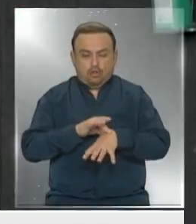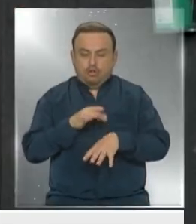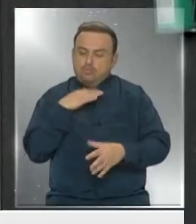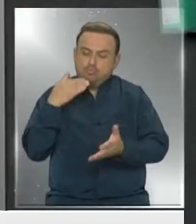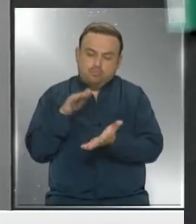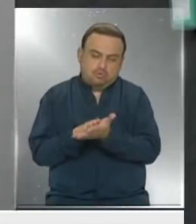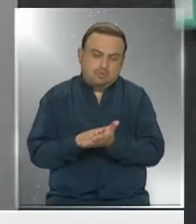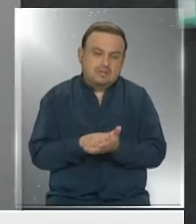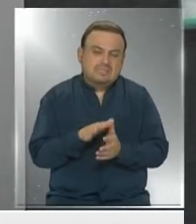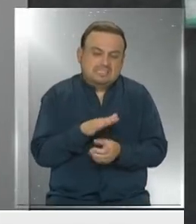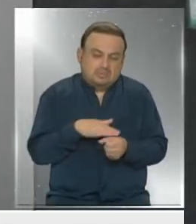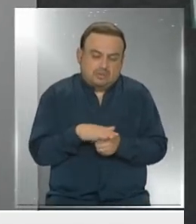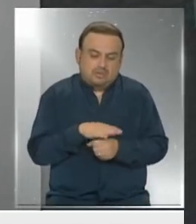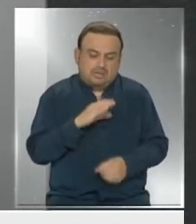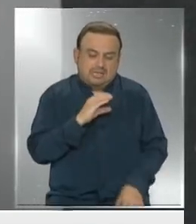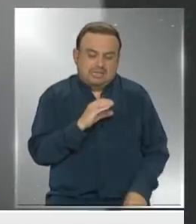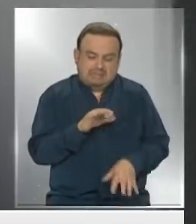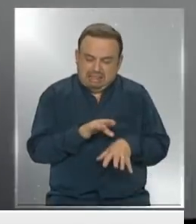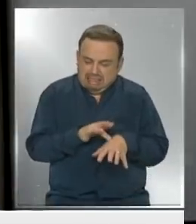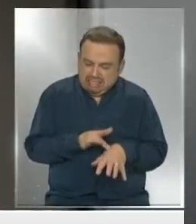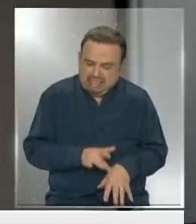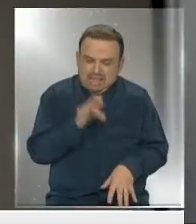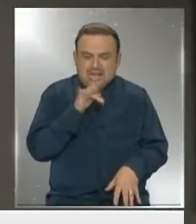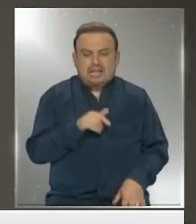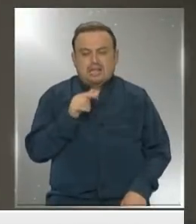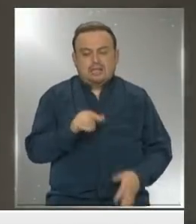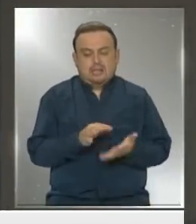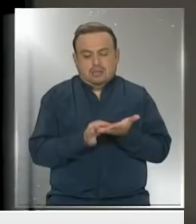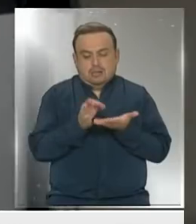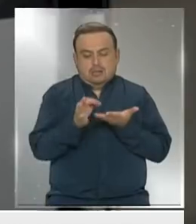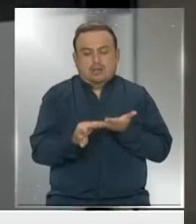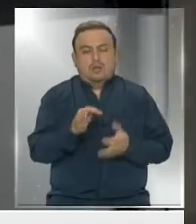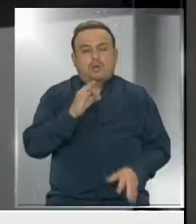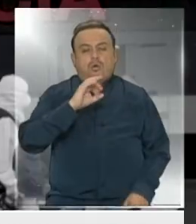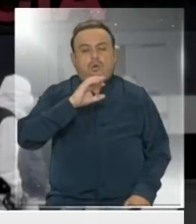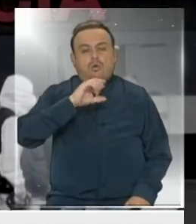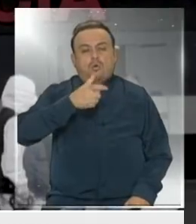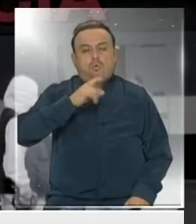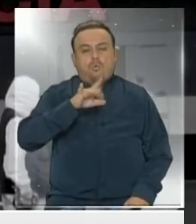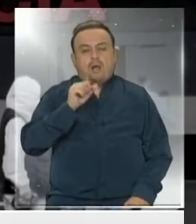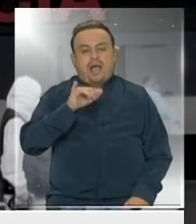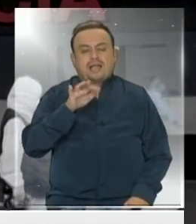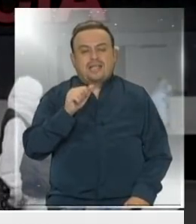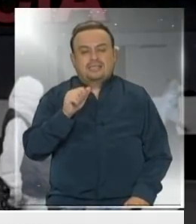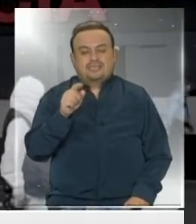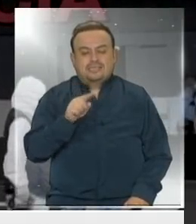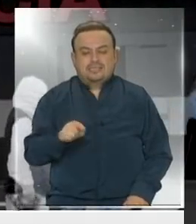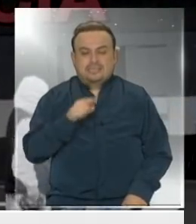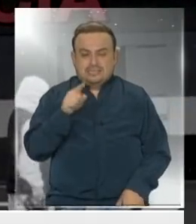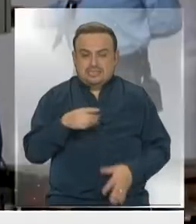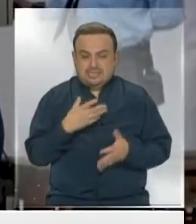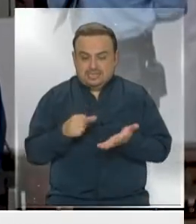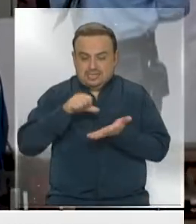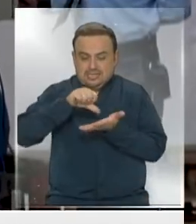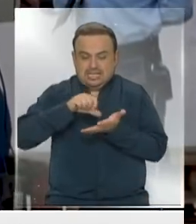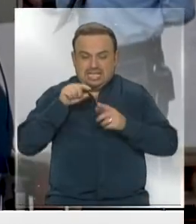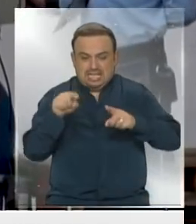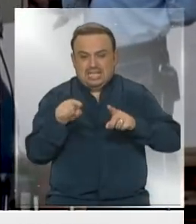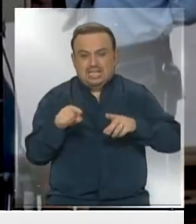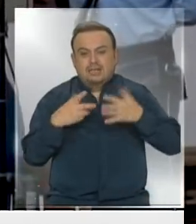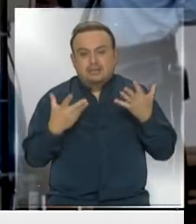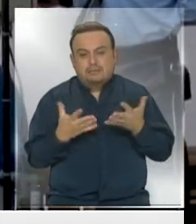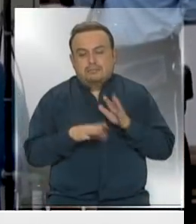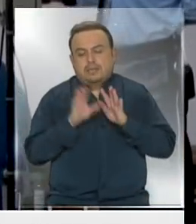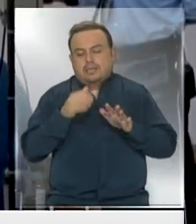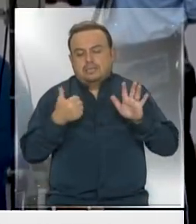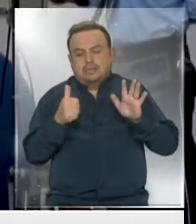más crítica se vive en la provincia de Guayas, donde en los últimos 15 días en Guayaquil, que es la capital de esa provincia, más